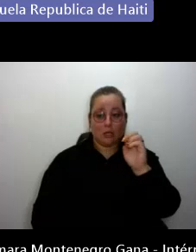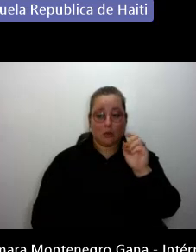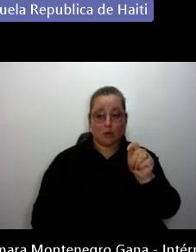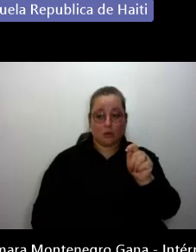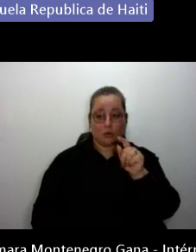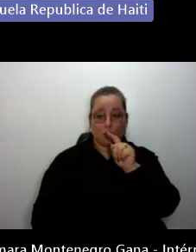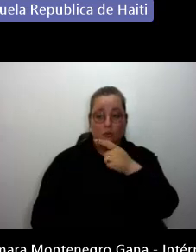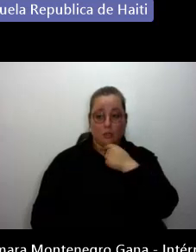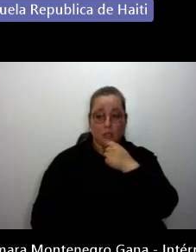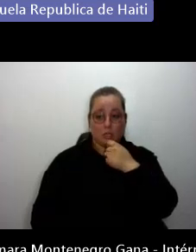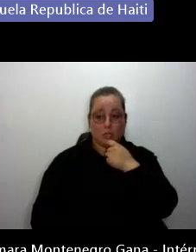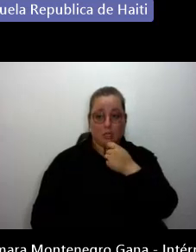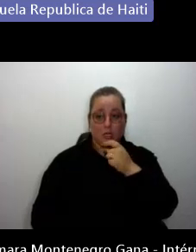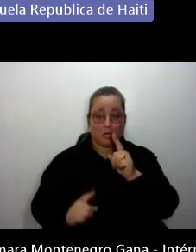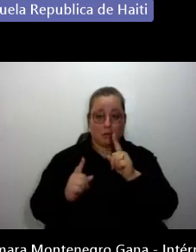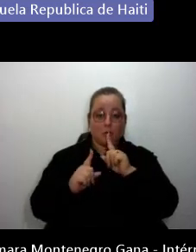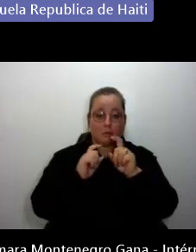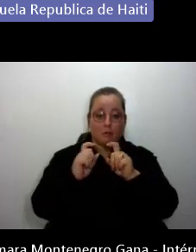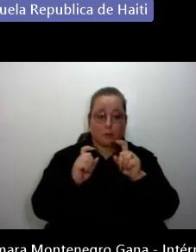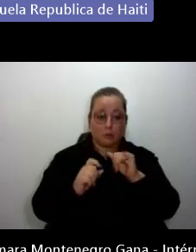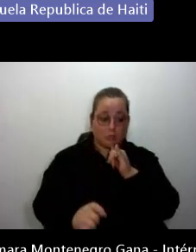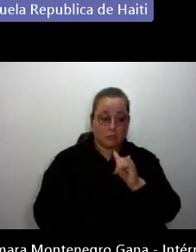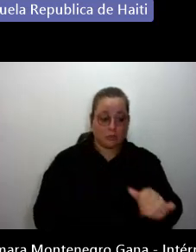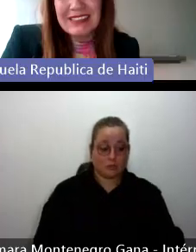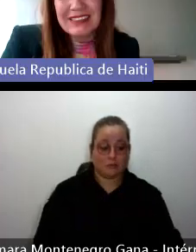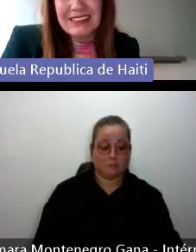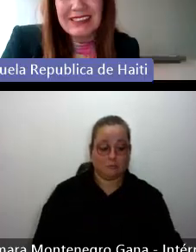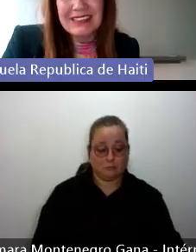quisieras consultar.